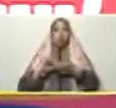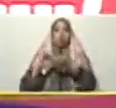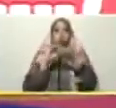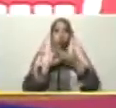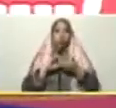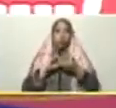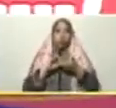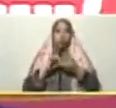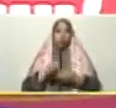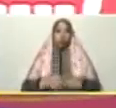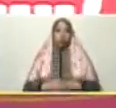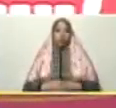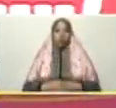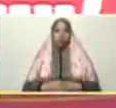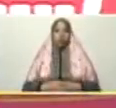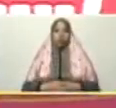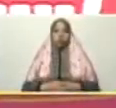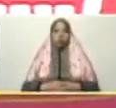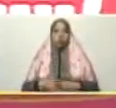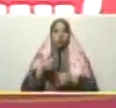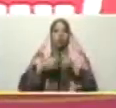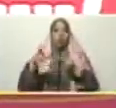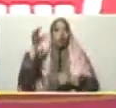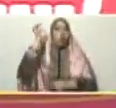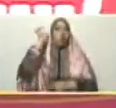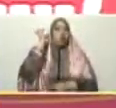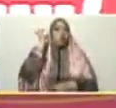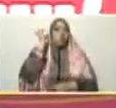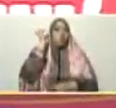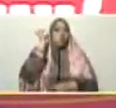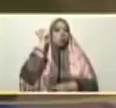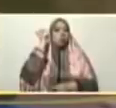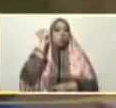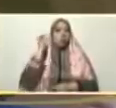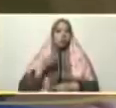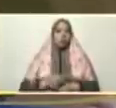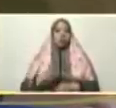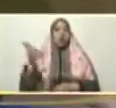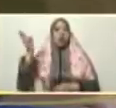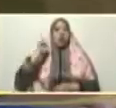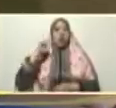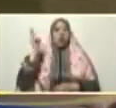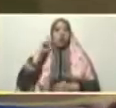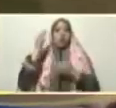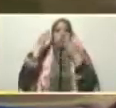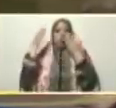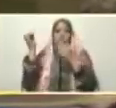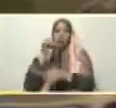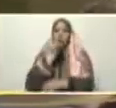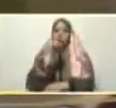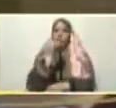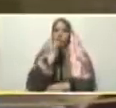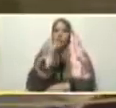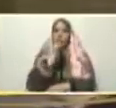la camarada desirée santos amaral radio rumbo informa